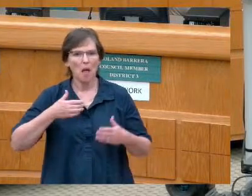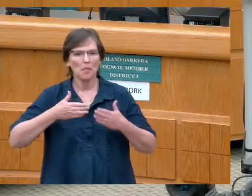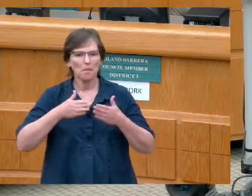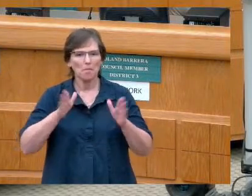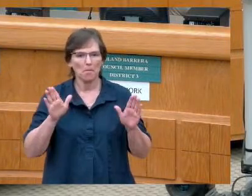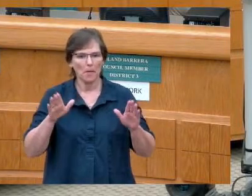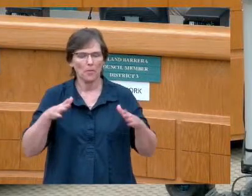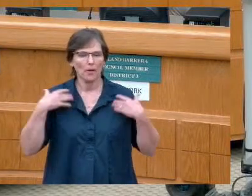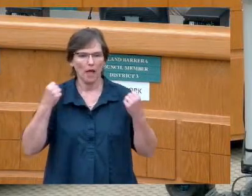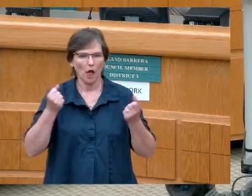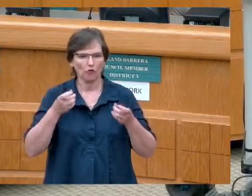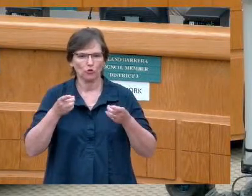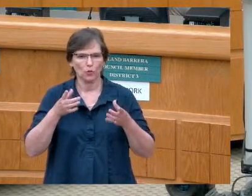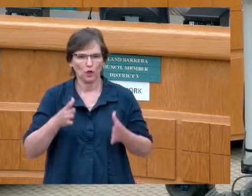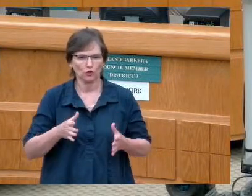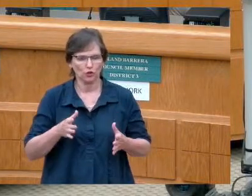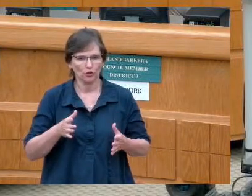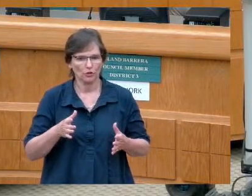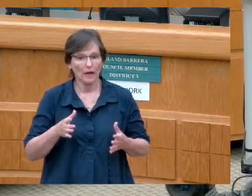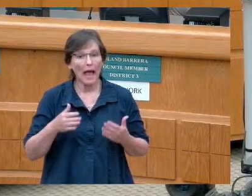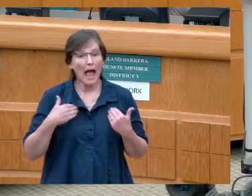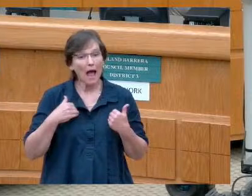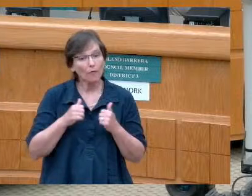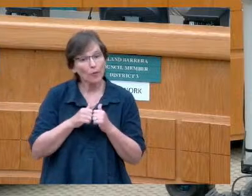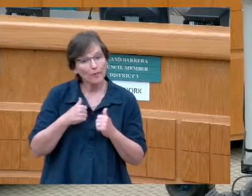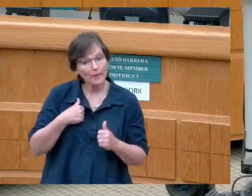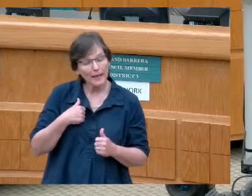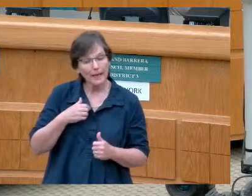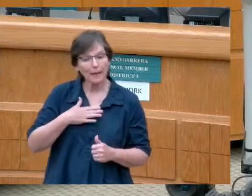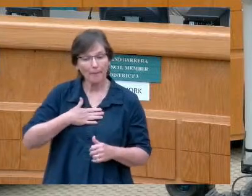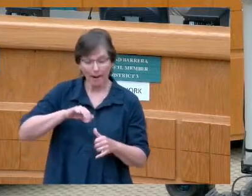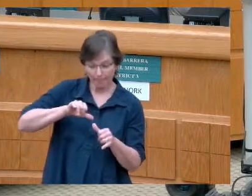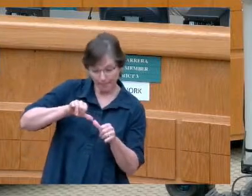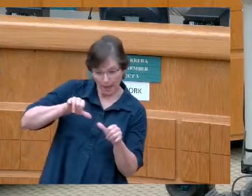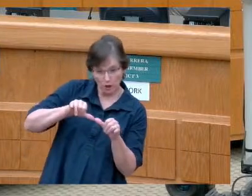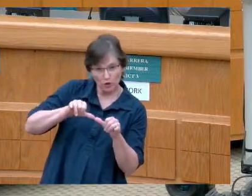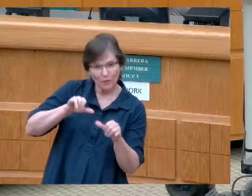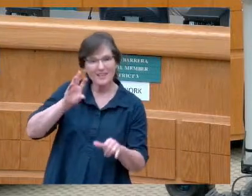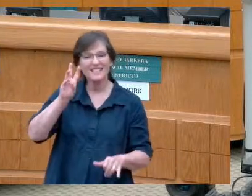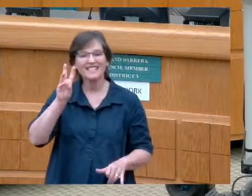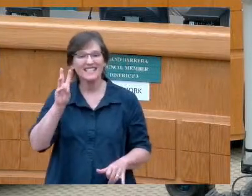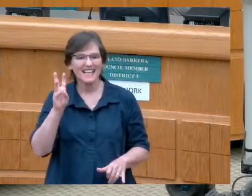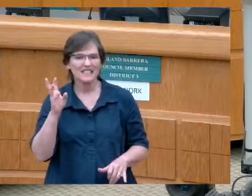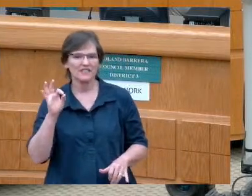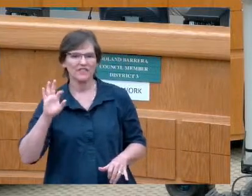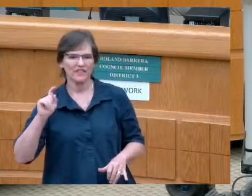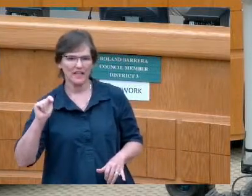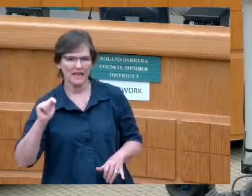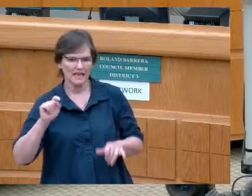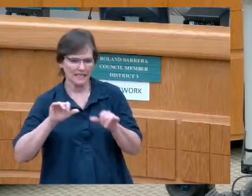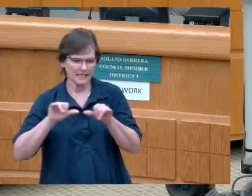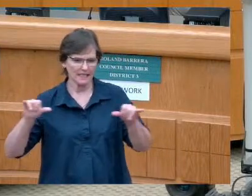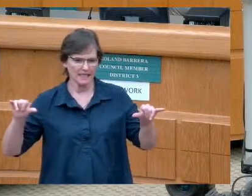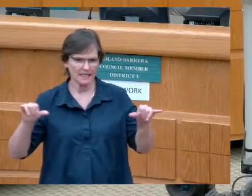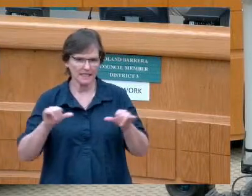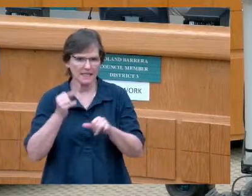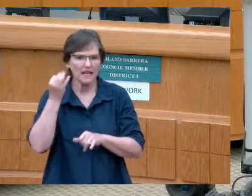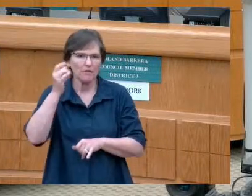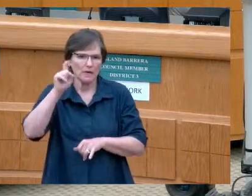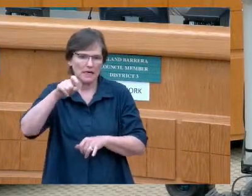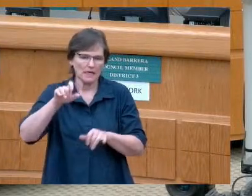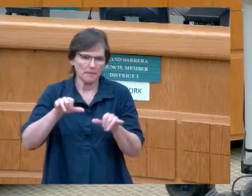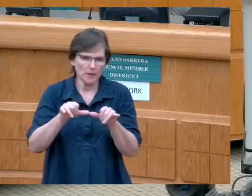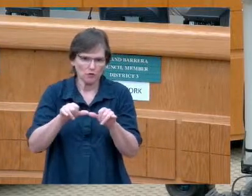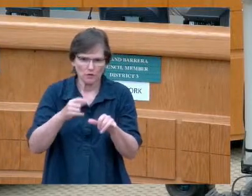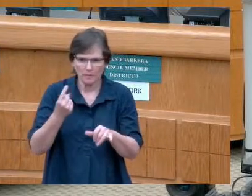distancing stick here, so in case we need to measure anything. So the Health District's next drive-through will be tomorrow morning